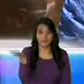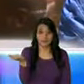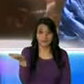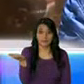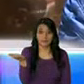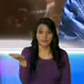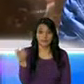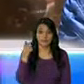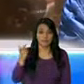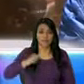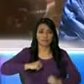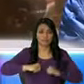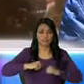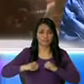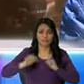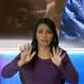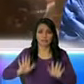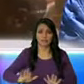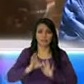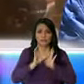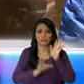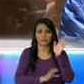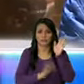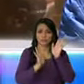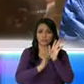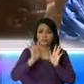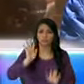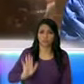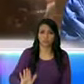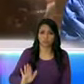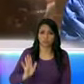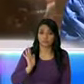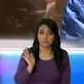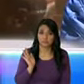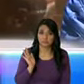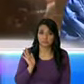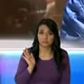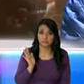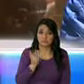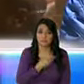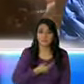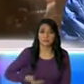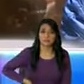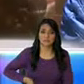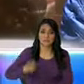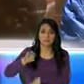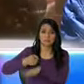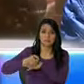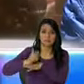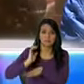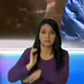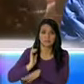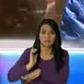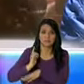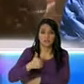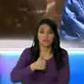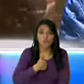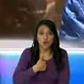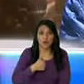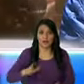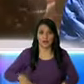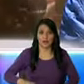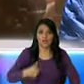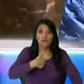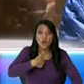las tareas de acuerdo a lo que dice la Constitución que le disponga el presidente de la República. El que va a gobernar soy yo, Y lo he